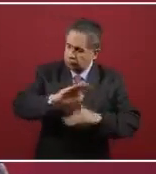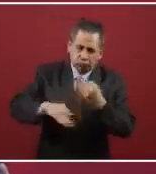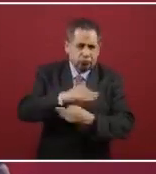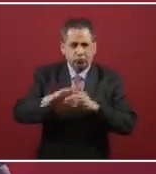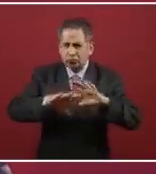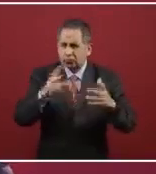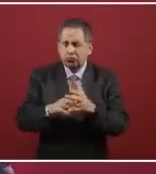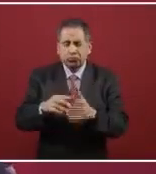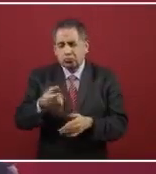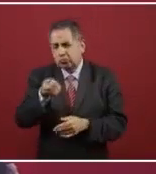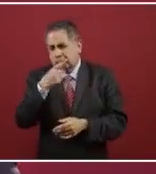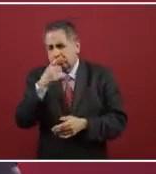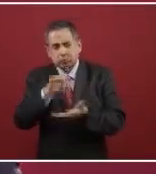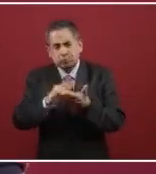medicamentos.